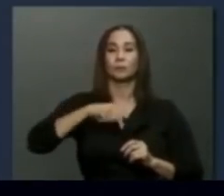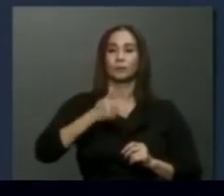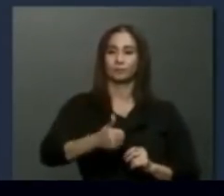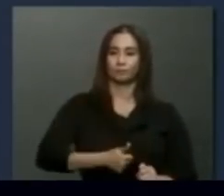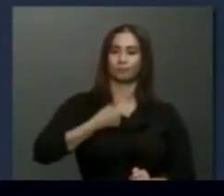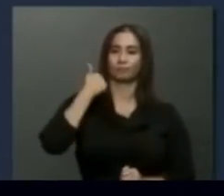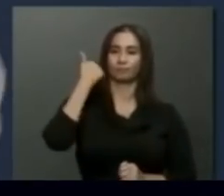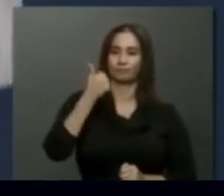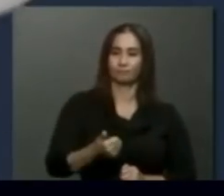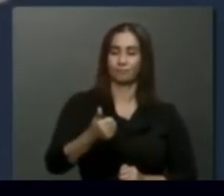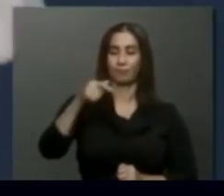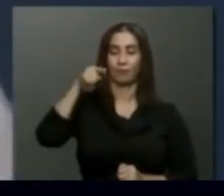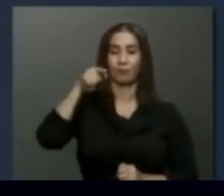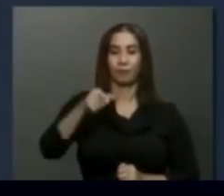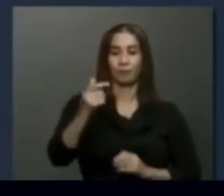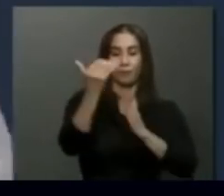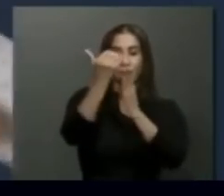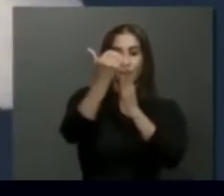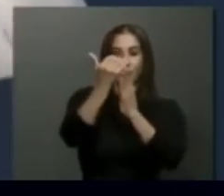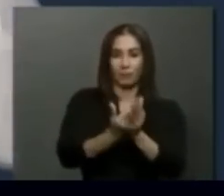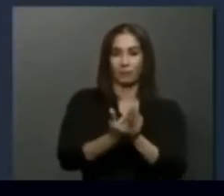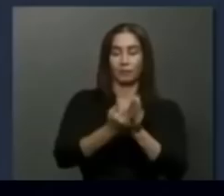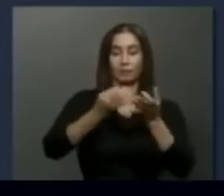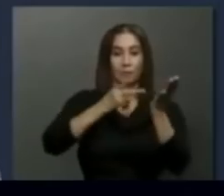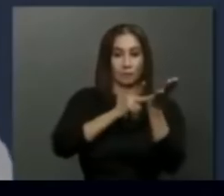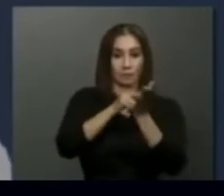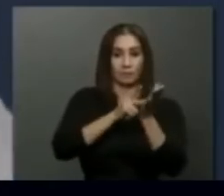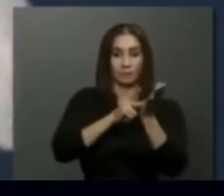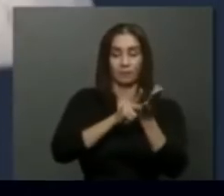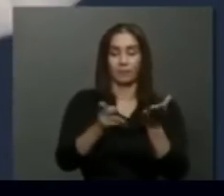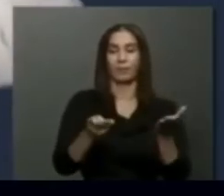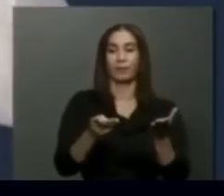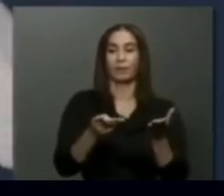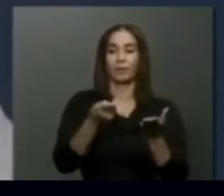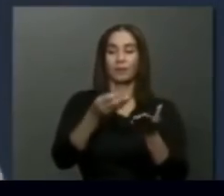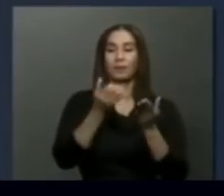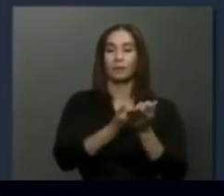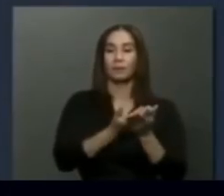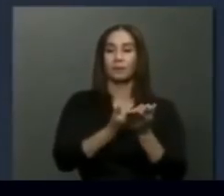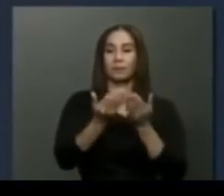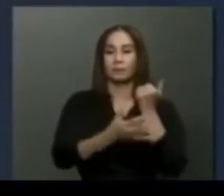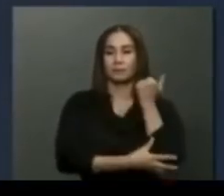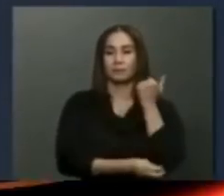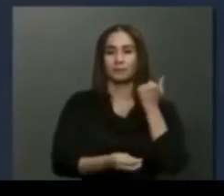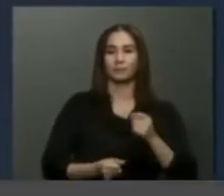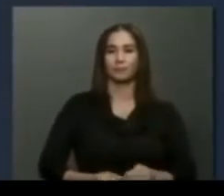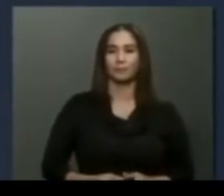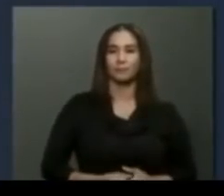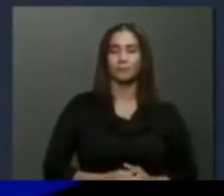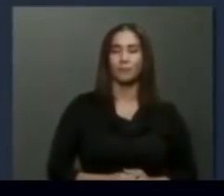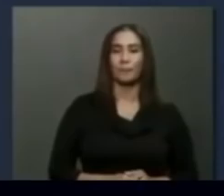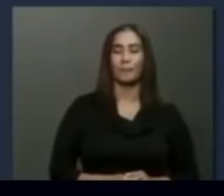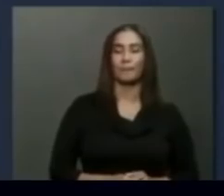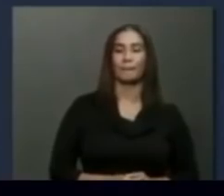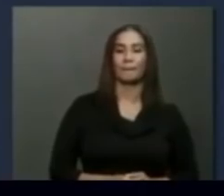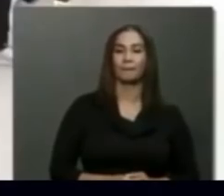decir orgullosamente, hemos reducido efectiva y sosteniblemente la pobreza. Y les